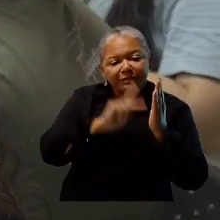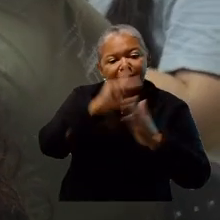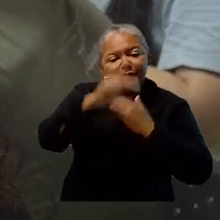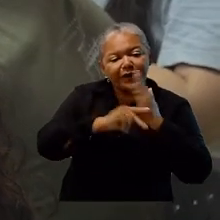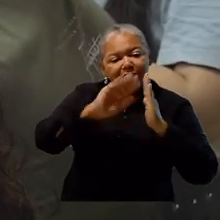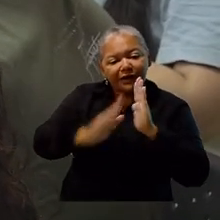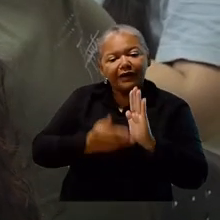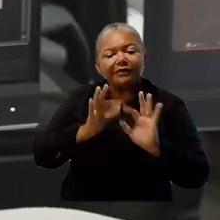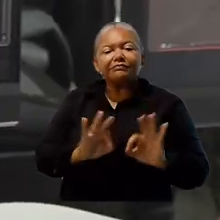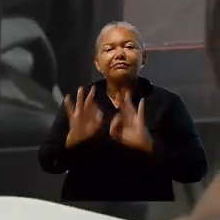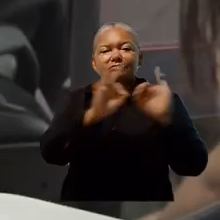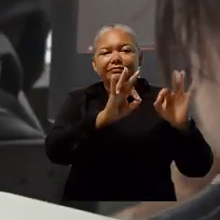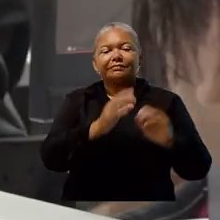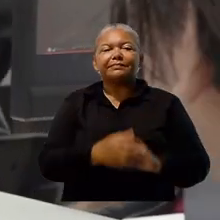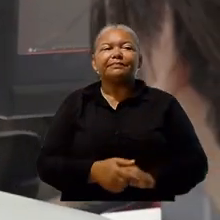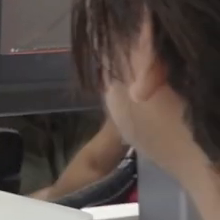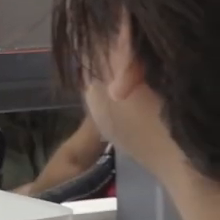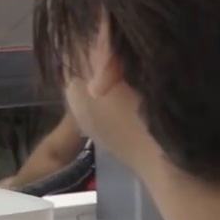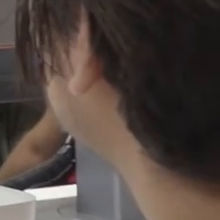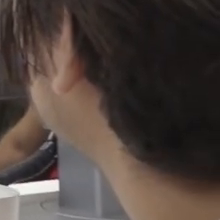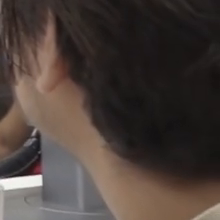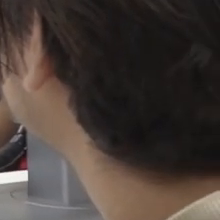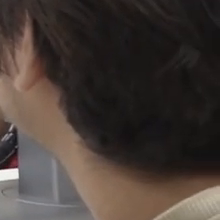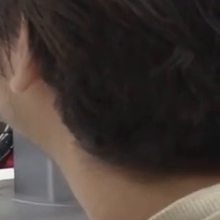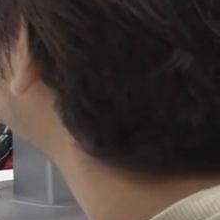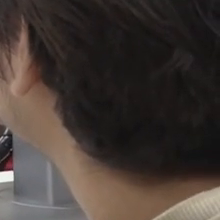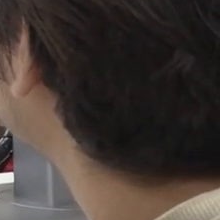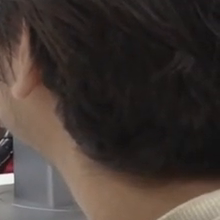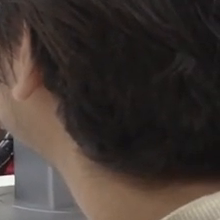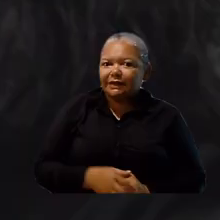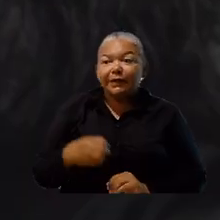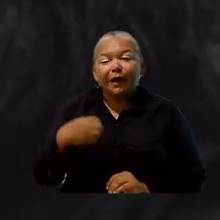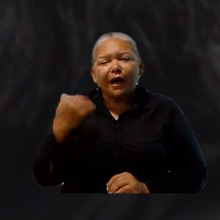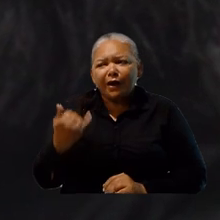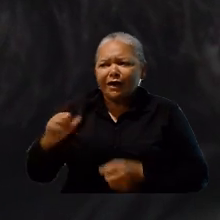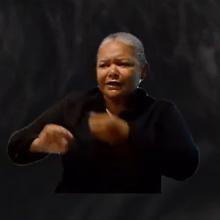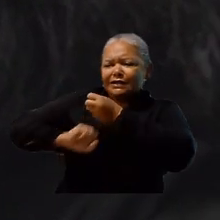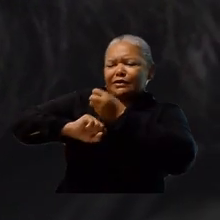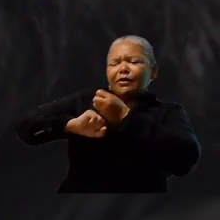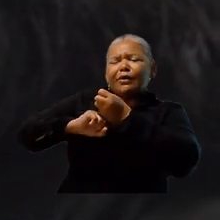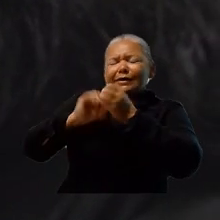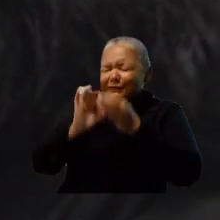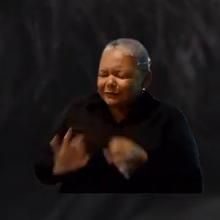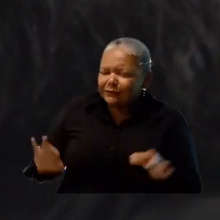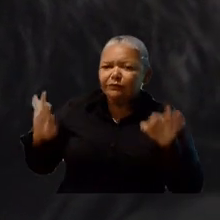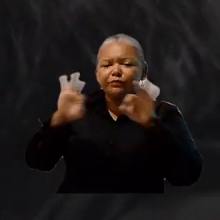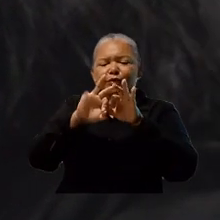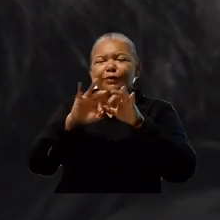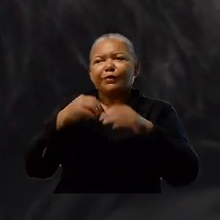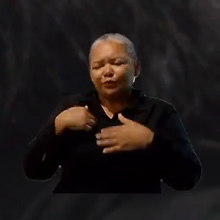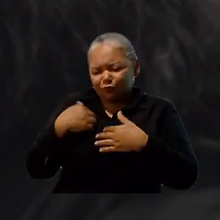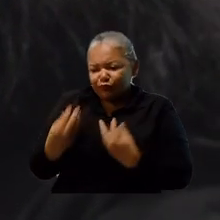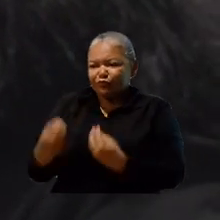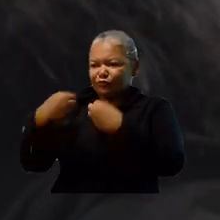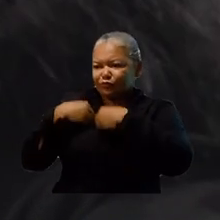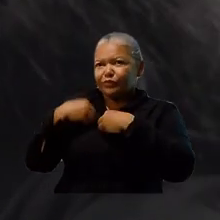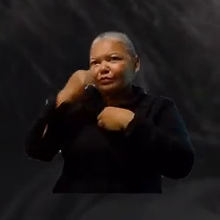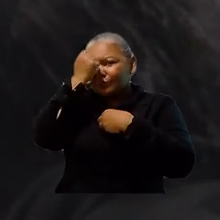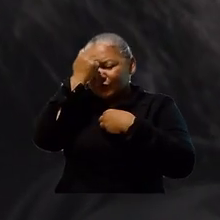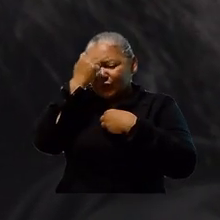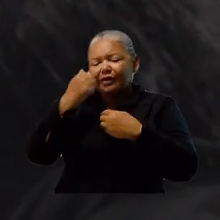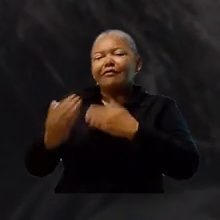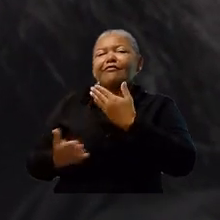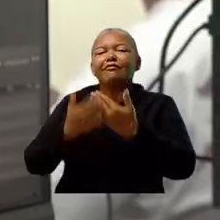proyectos de una mayor calidad y digamos Este es un apoyo importante no solo para los